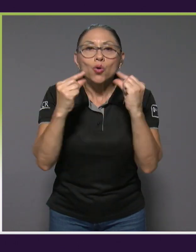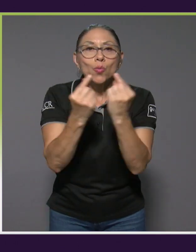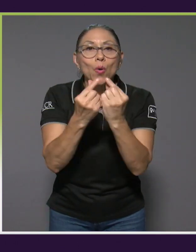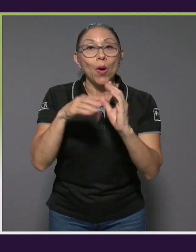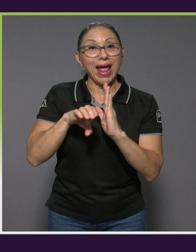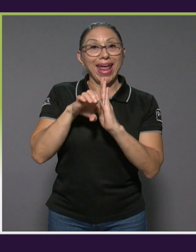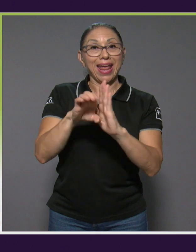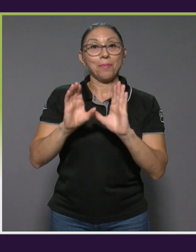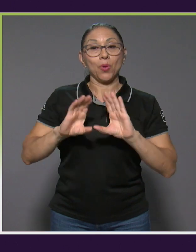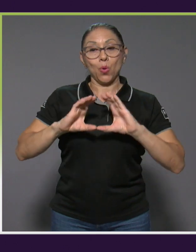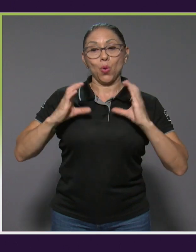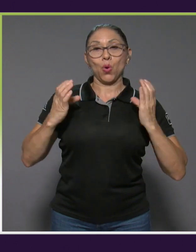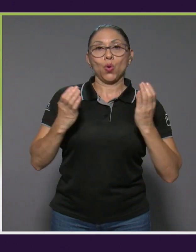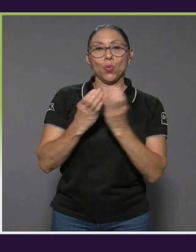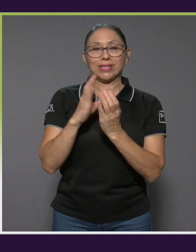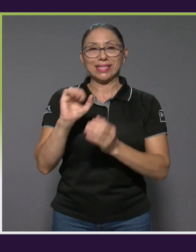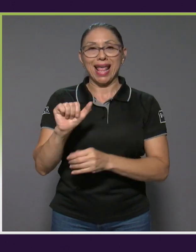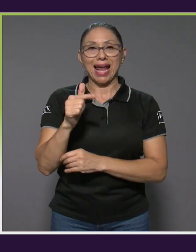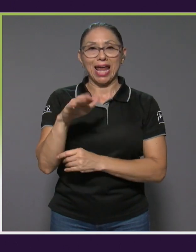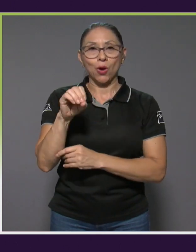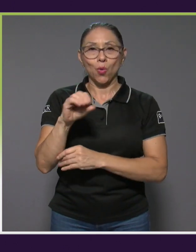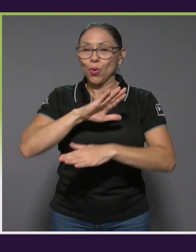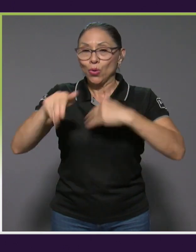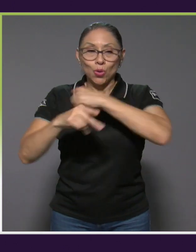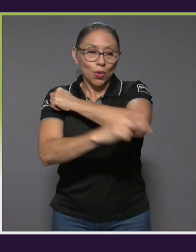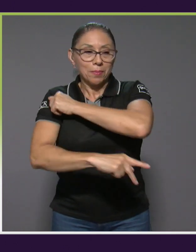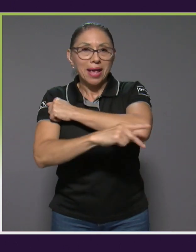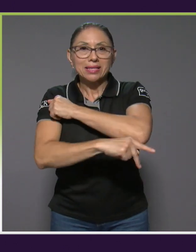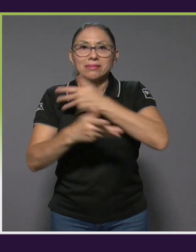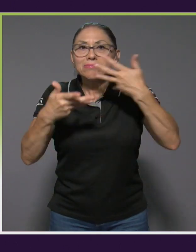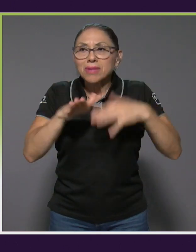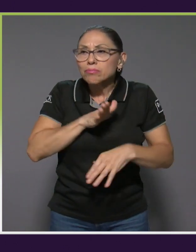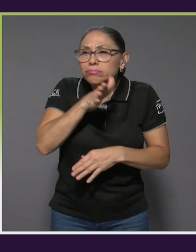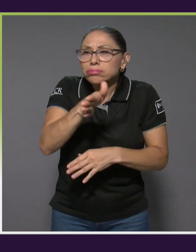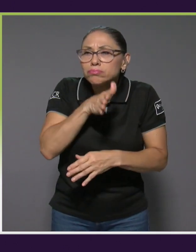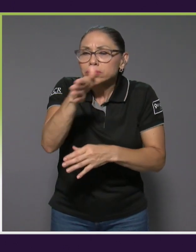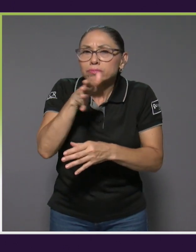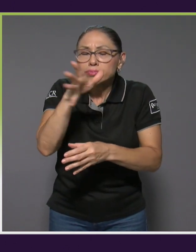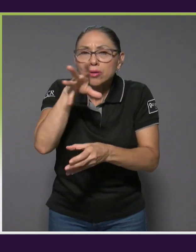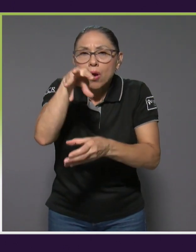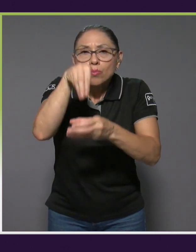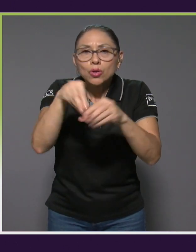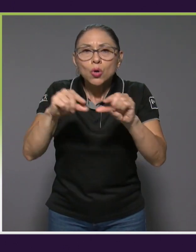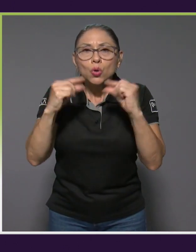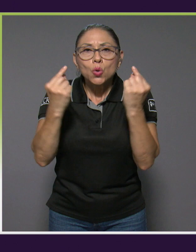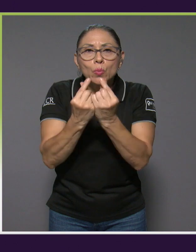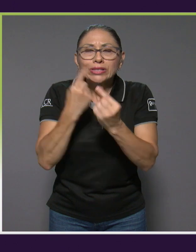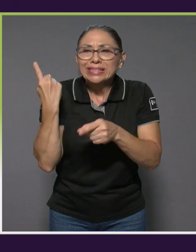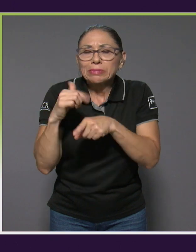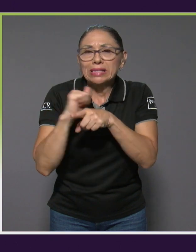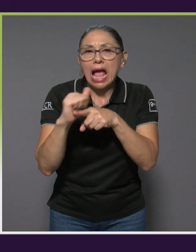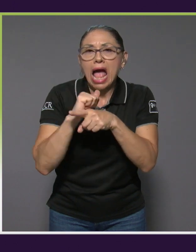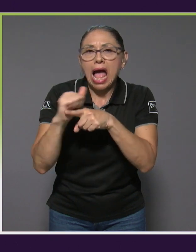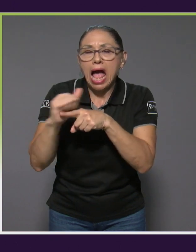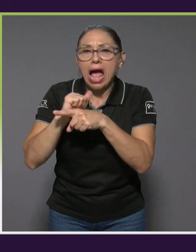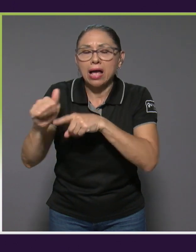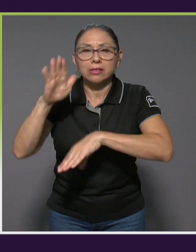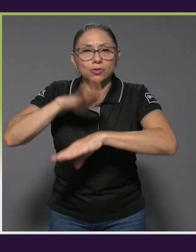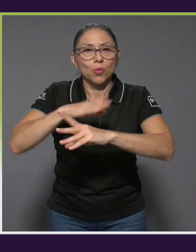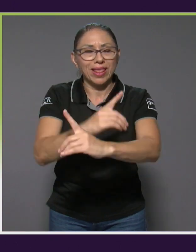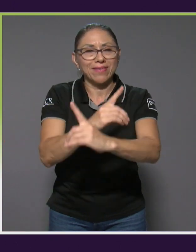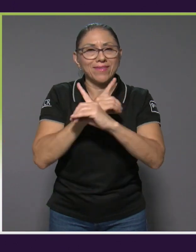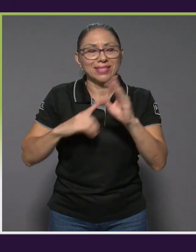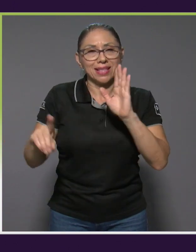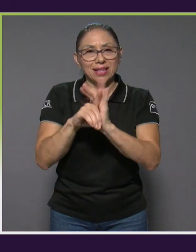clubes que tiene AGECO a nivel de todo el país, ahí están integrados y normalmente reciben capacitaciones sobre defensa de derechos.